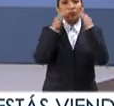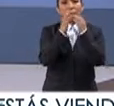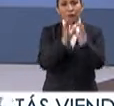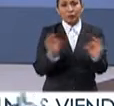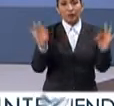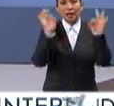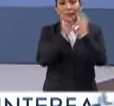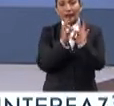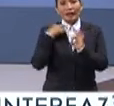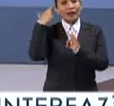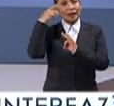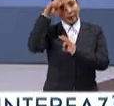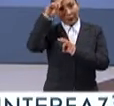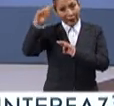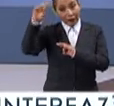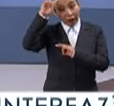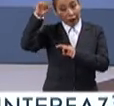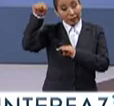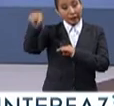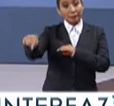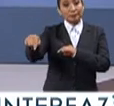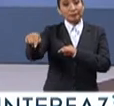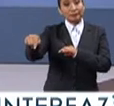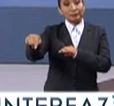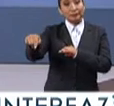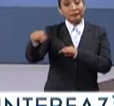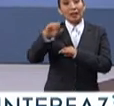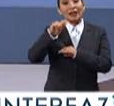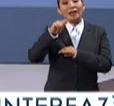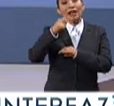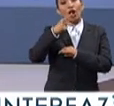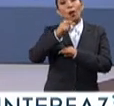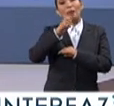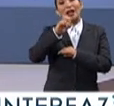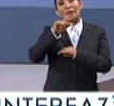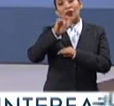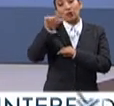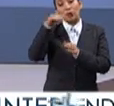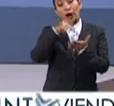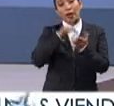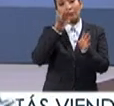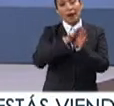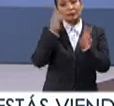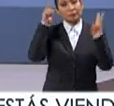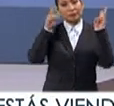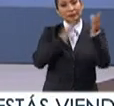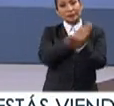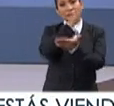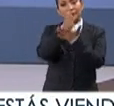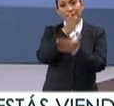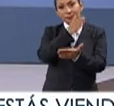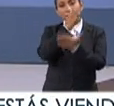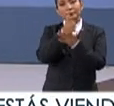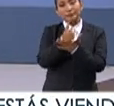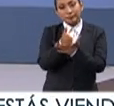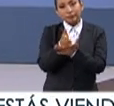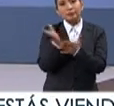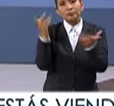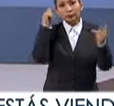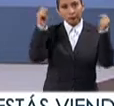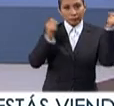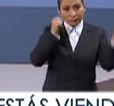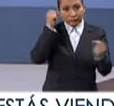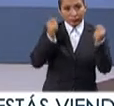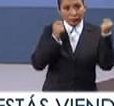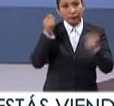importantes en el real madrid es uno de los en el santiago bernabéu es uno de los lugares más visitados por los turistas